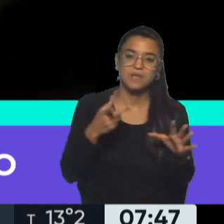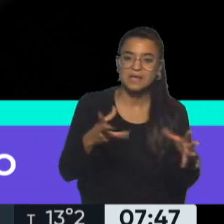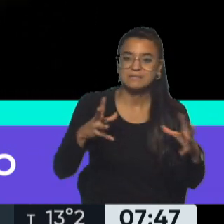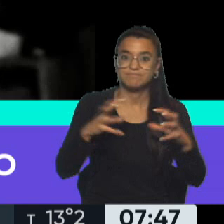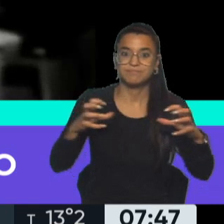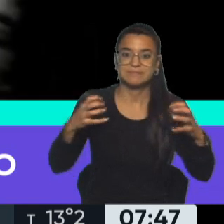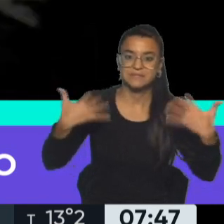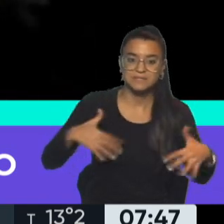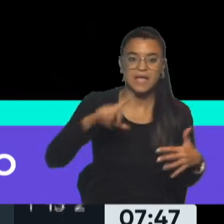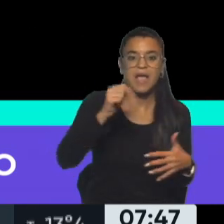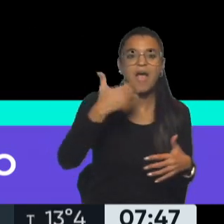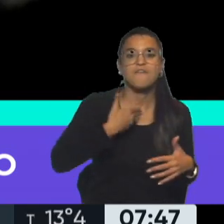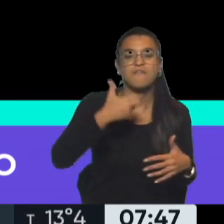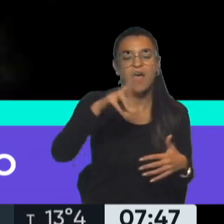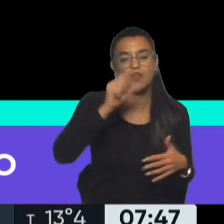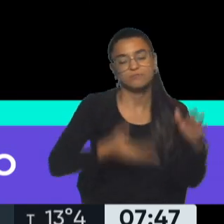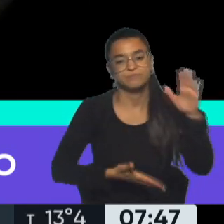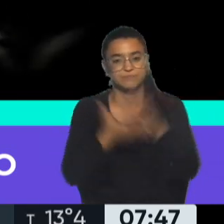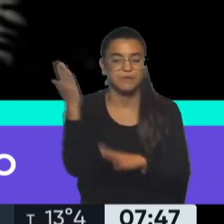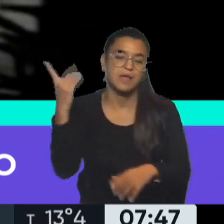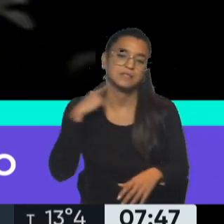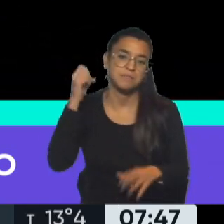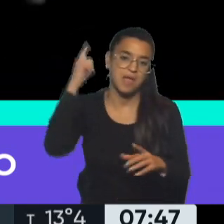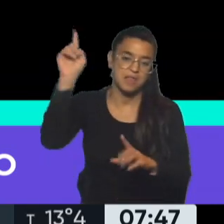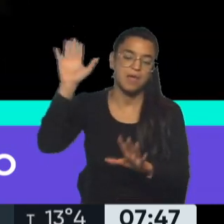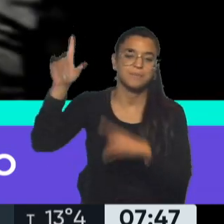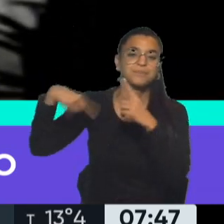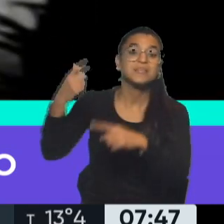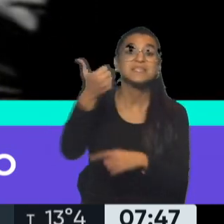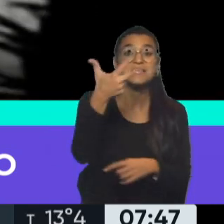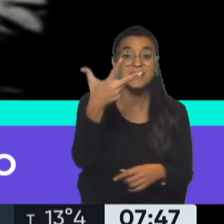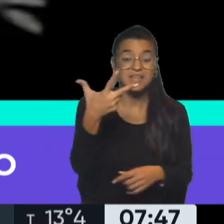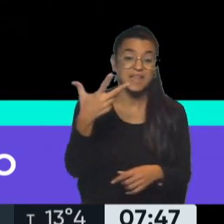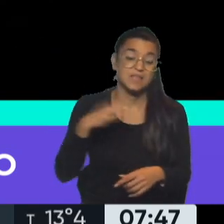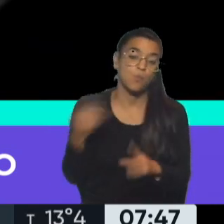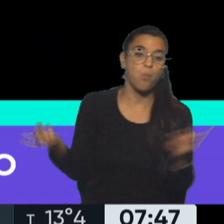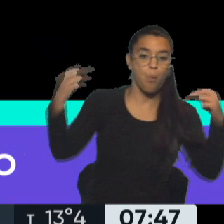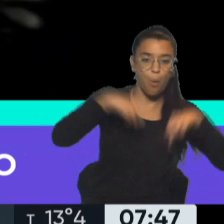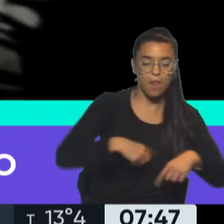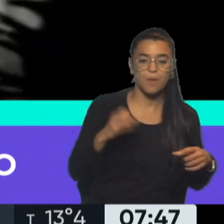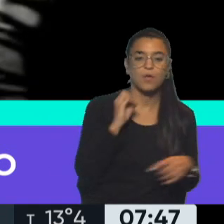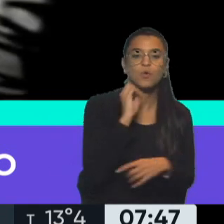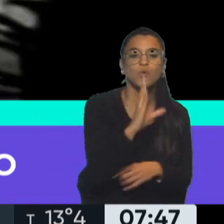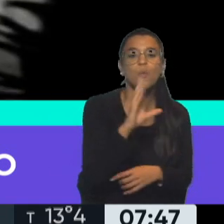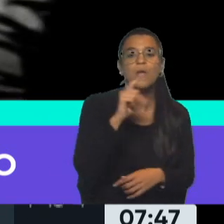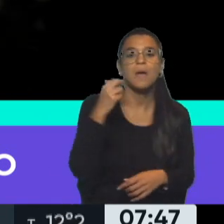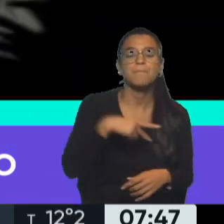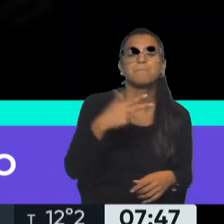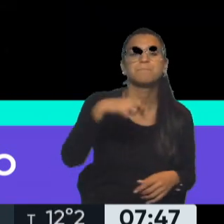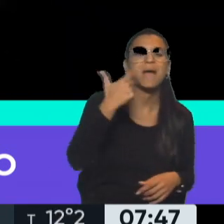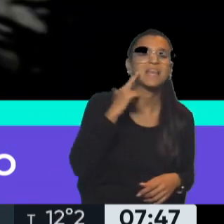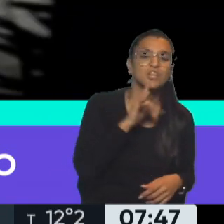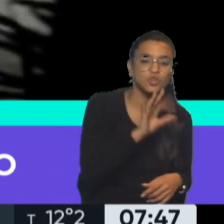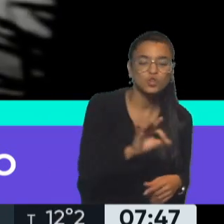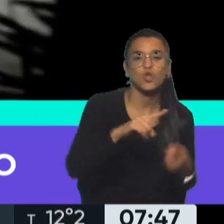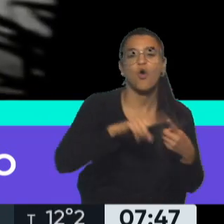grande que Cáfaro decidió irse a España y continuar su carrera allá. En el 63 vuelve para sumarse al Club del Clan con Palito Ortega, Chico